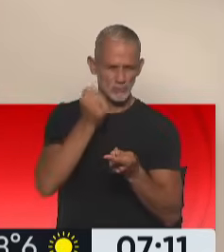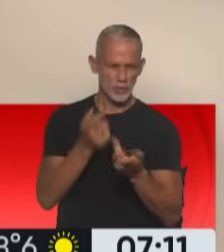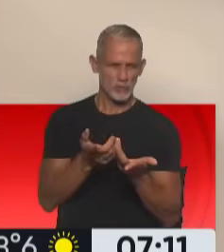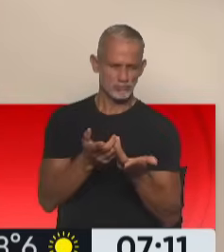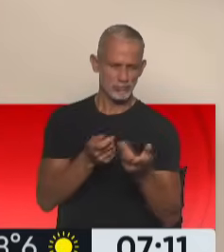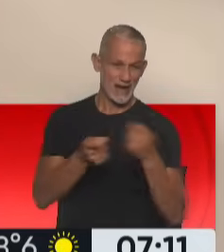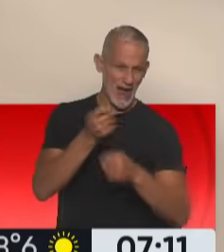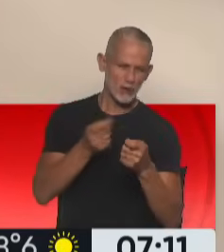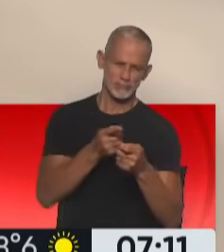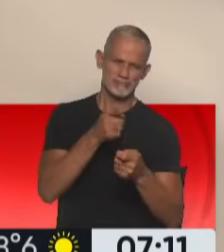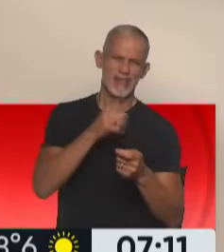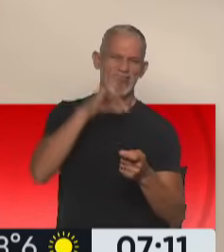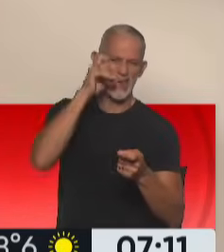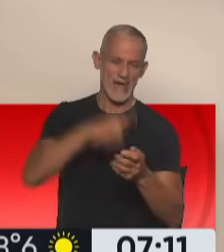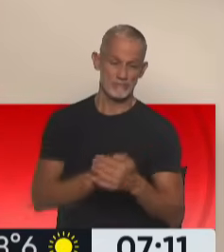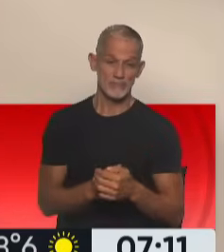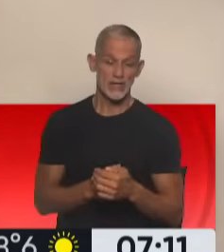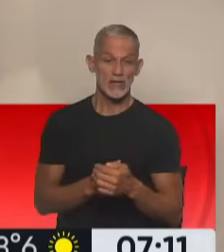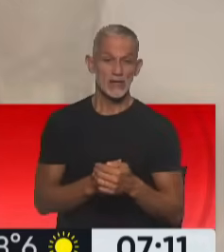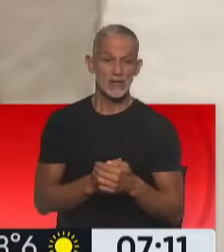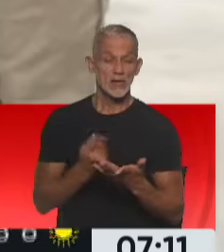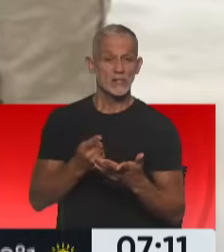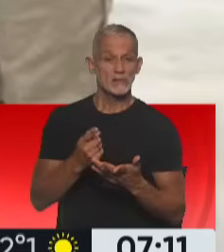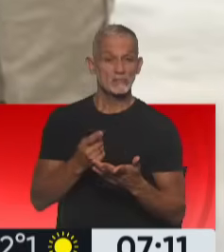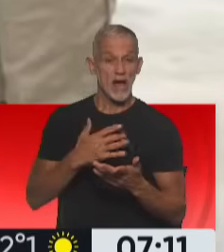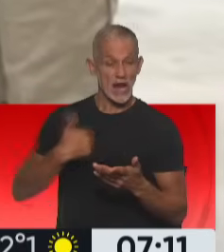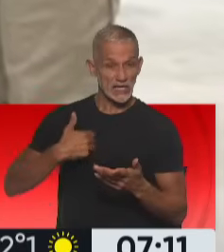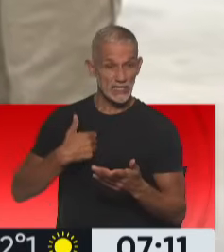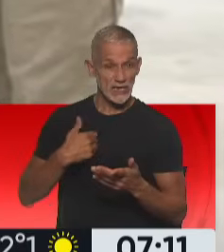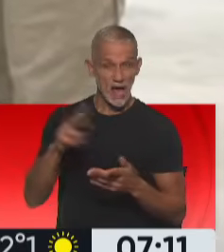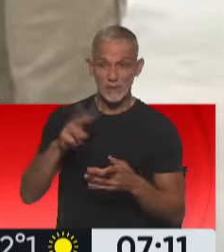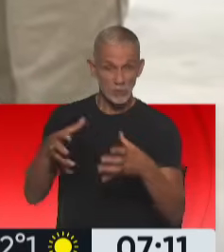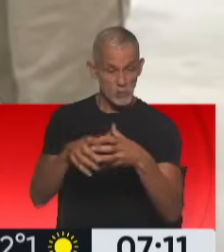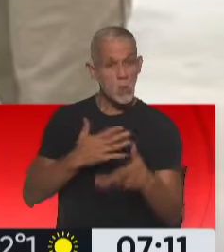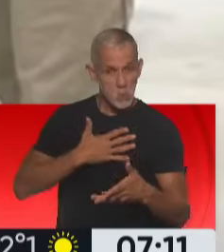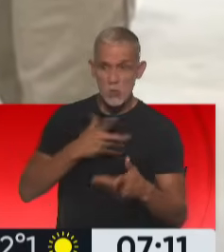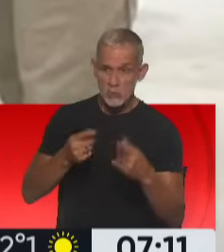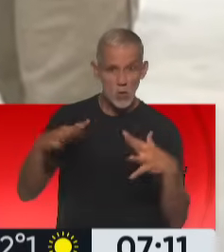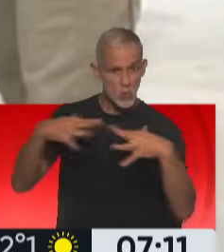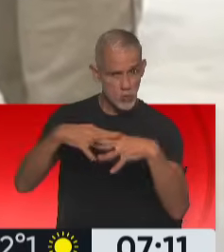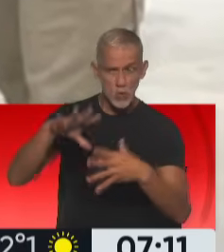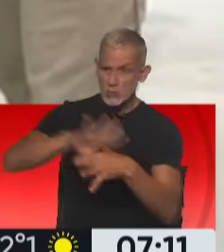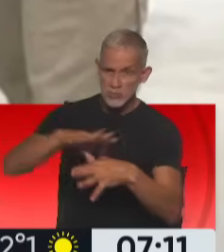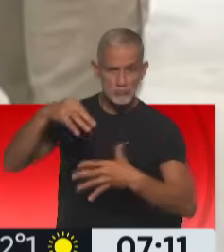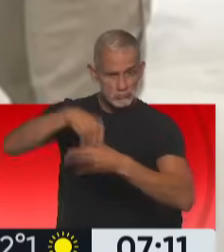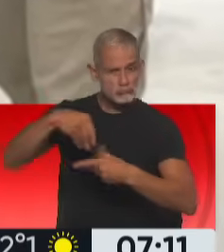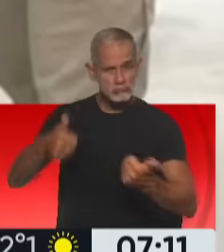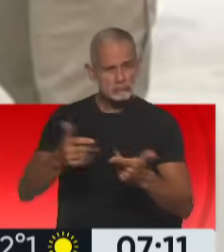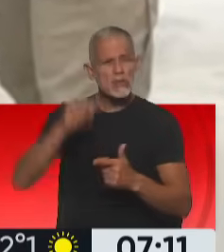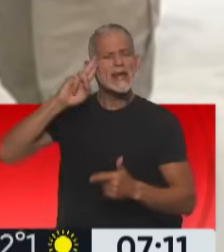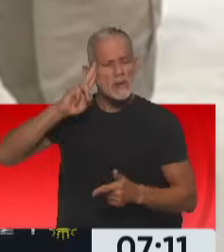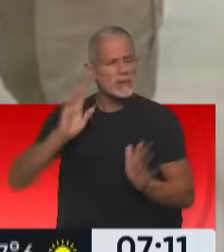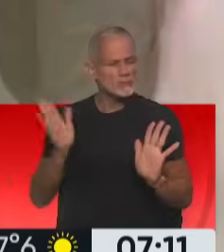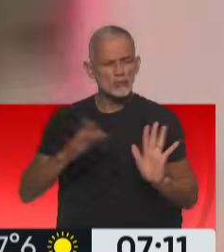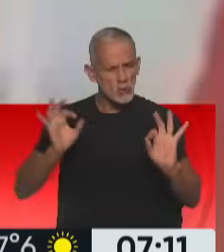conspiración narcoterrorista. Muy querida la comunidad venezolana en la República Argentina, se ha integrado muy bien en muchos aspectos, muy respetuosa en